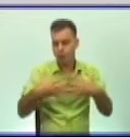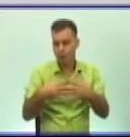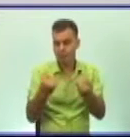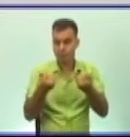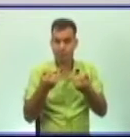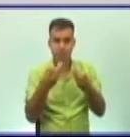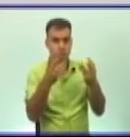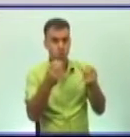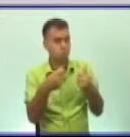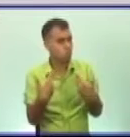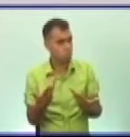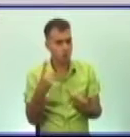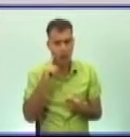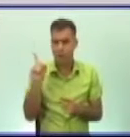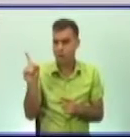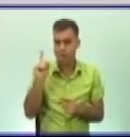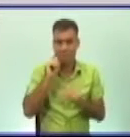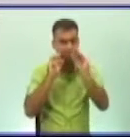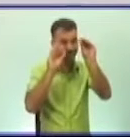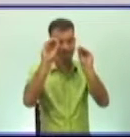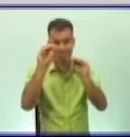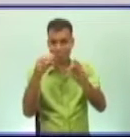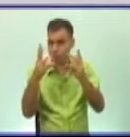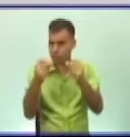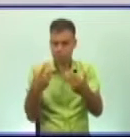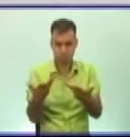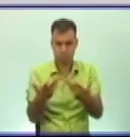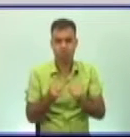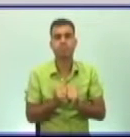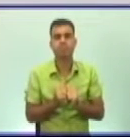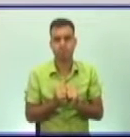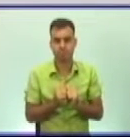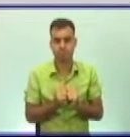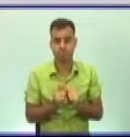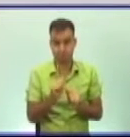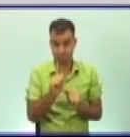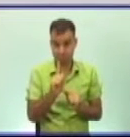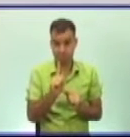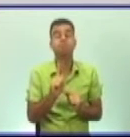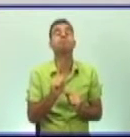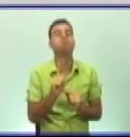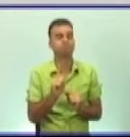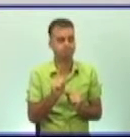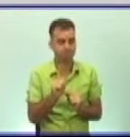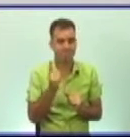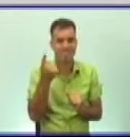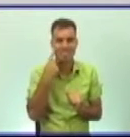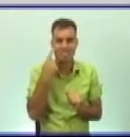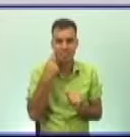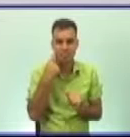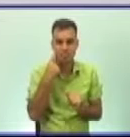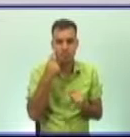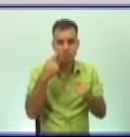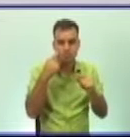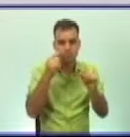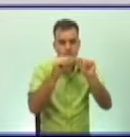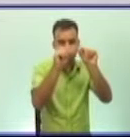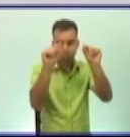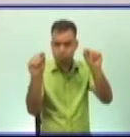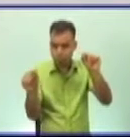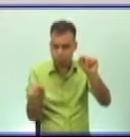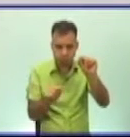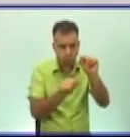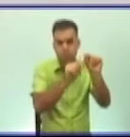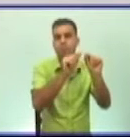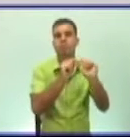en el circuito, porque en el circuito, ante todo, este instrumento está conectado en serie, por tanto va a medir el valor